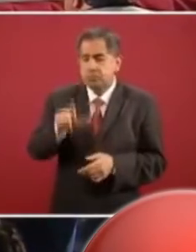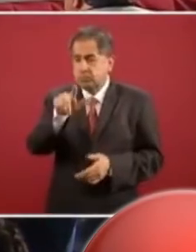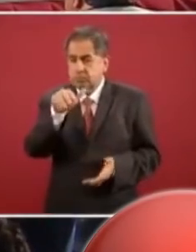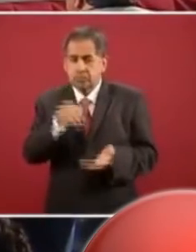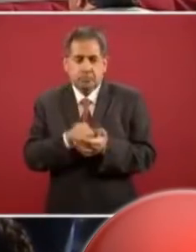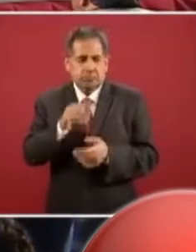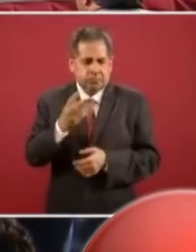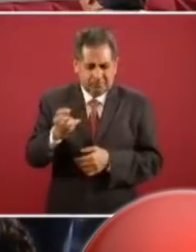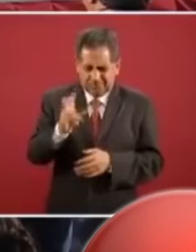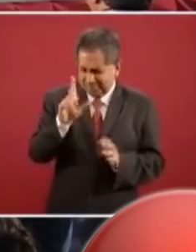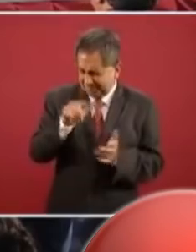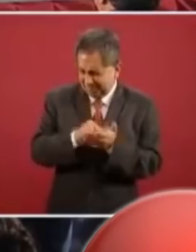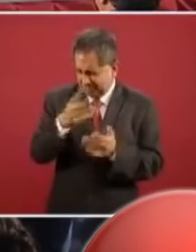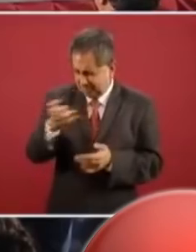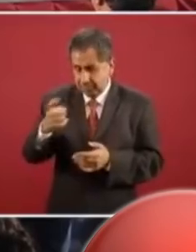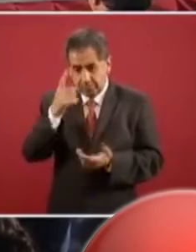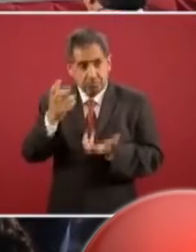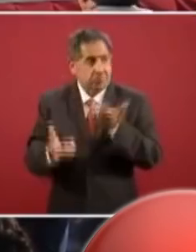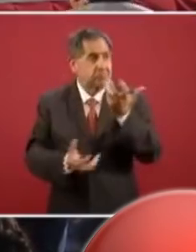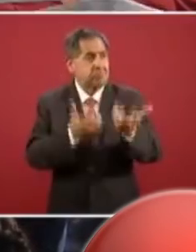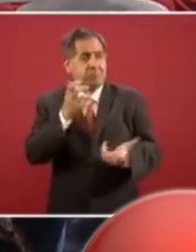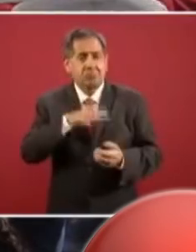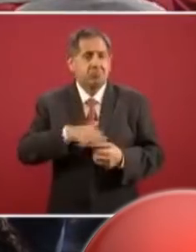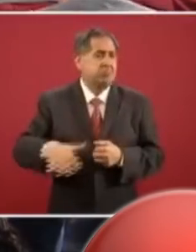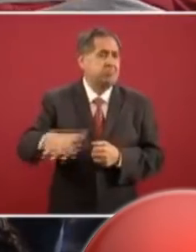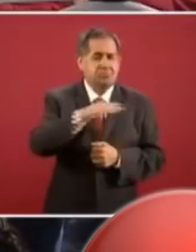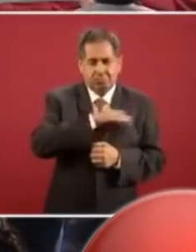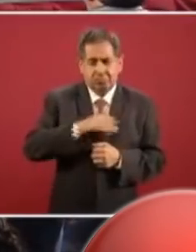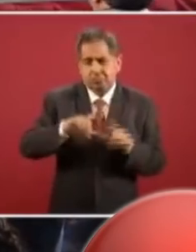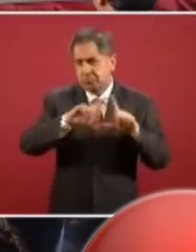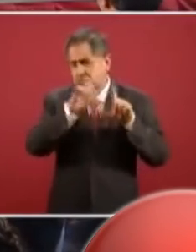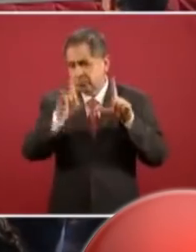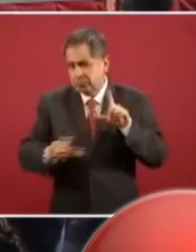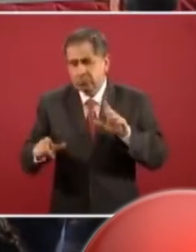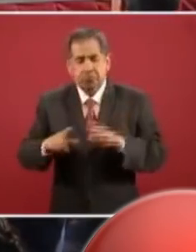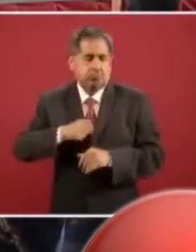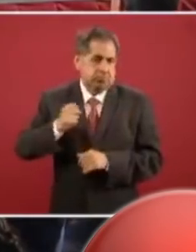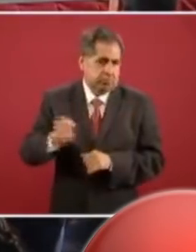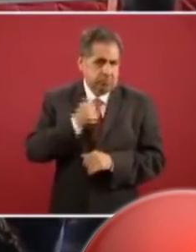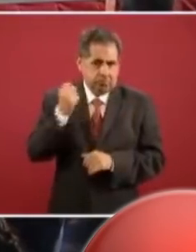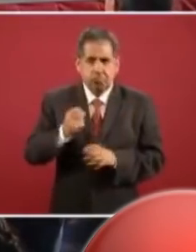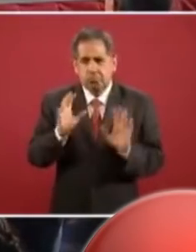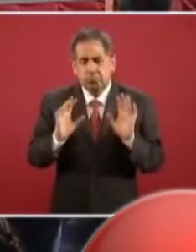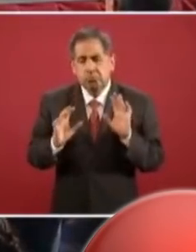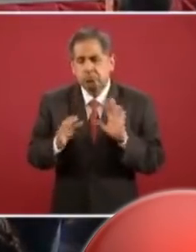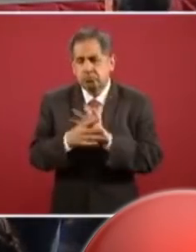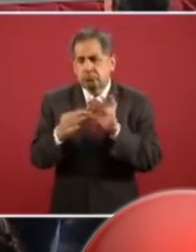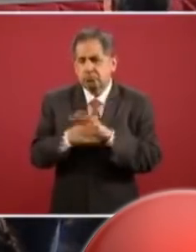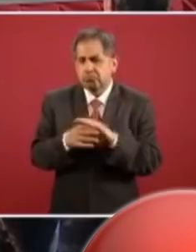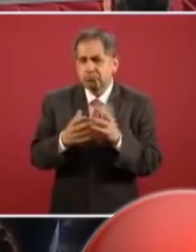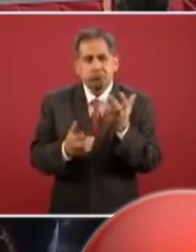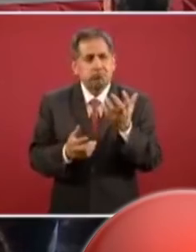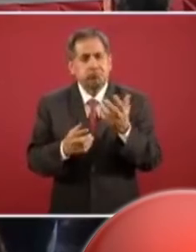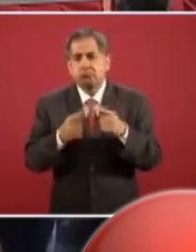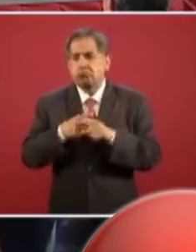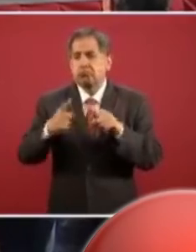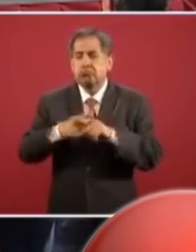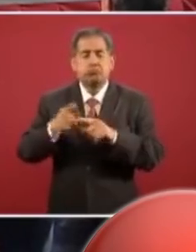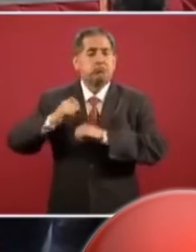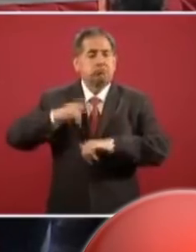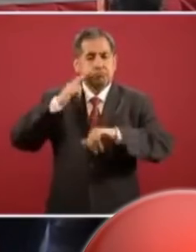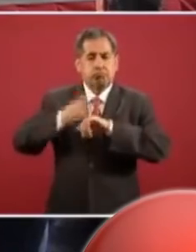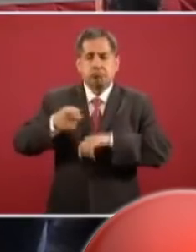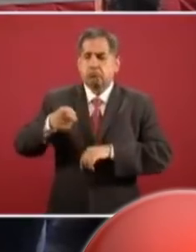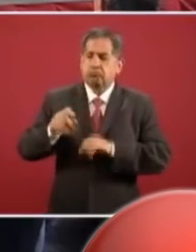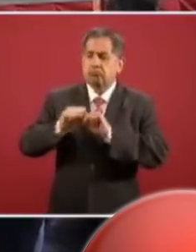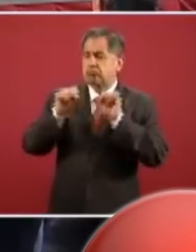7,300, 7,400 incendios forestales hemos tenido en nuestro país. Afortunadamente, estas grandes instituciones que integran